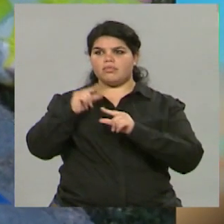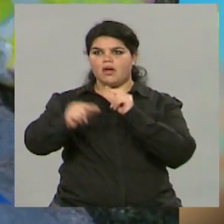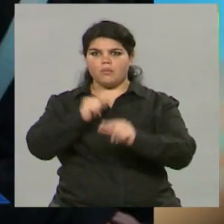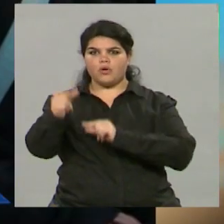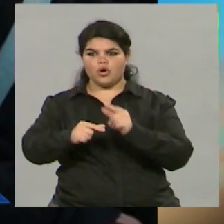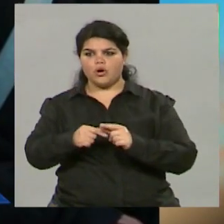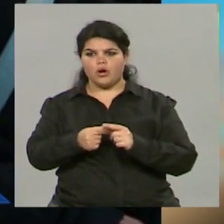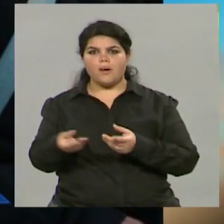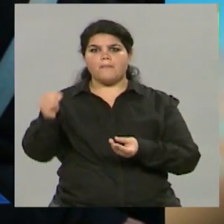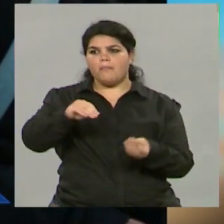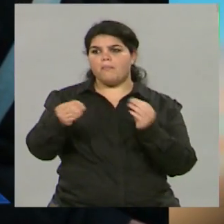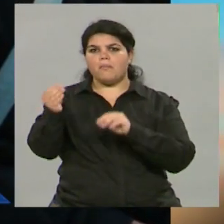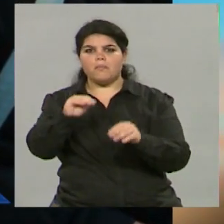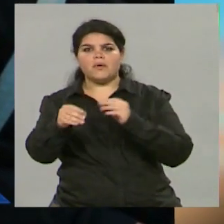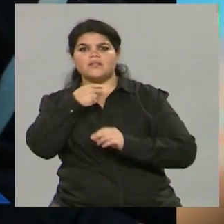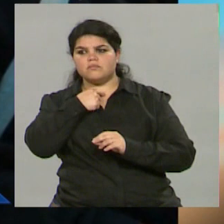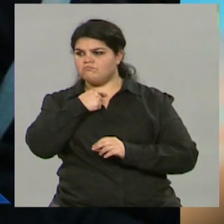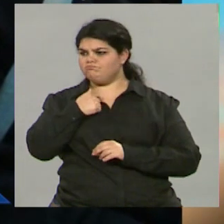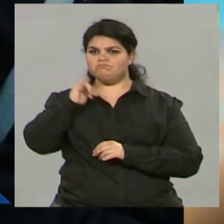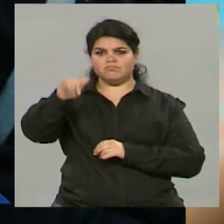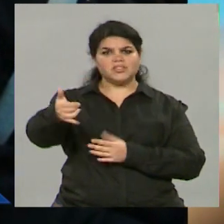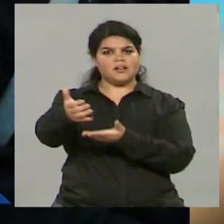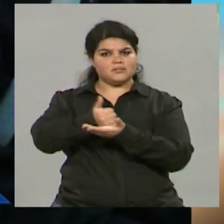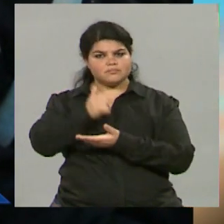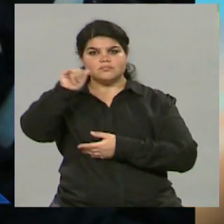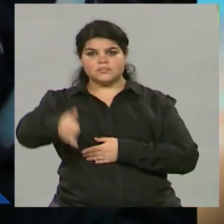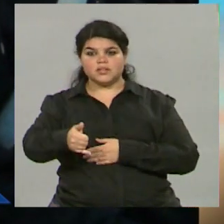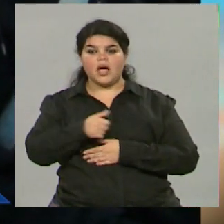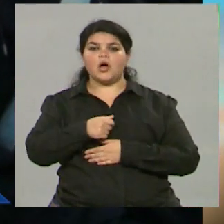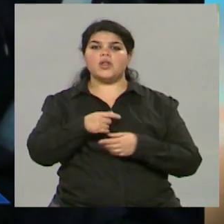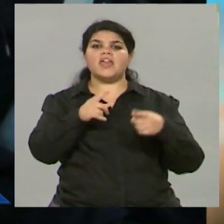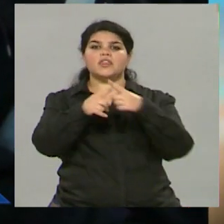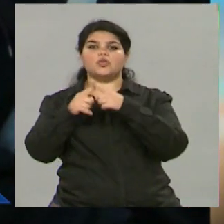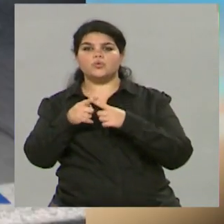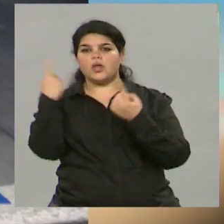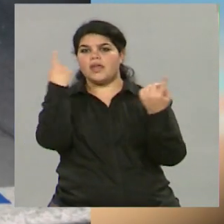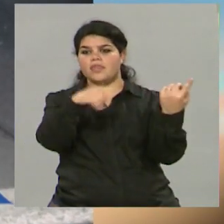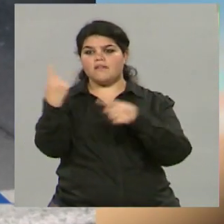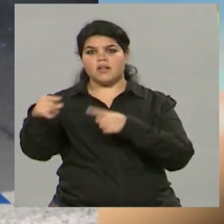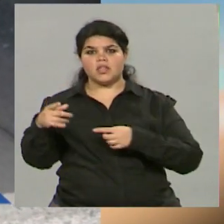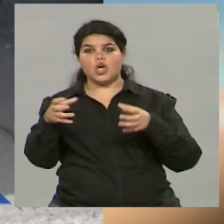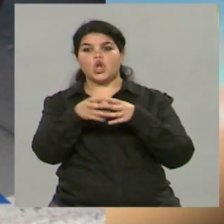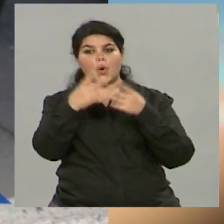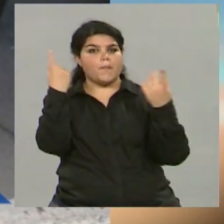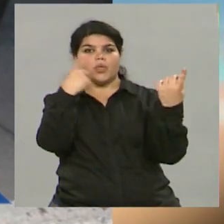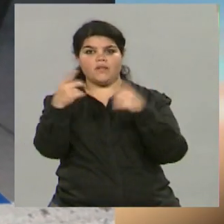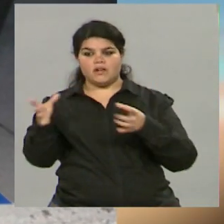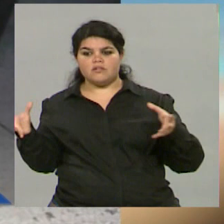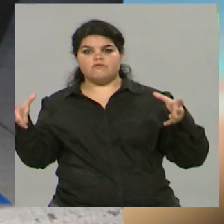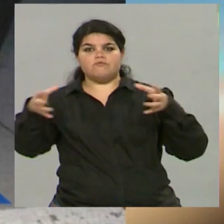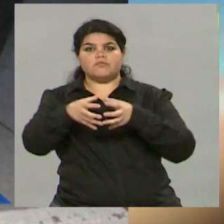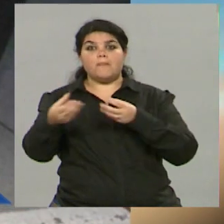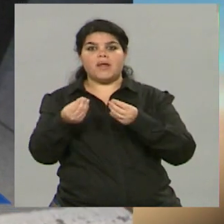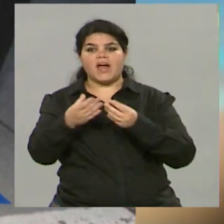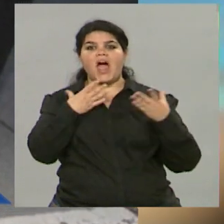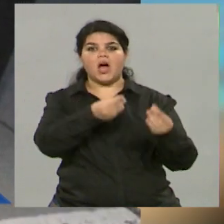podíamos hacer algo por ellos, y dijimos que sí. Así que nos hemos juntado varias instituciones, varias organizaciones, con el fin de